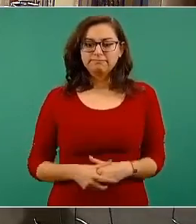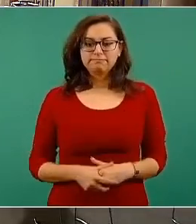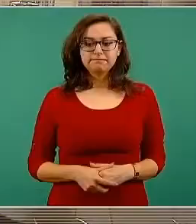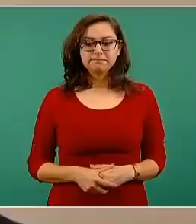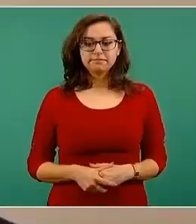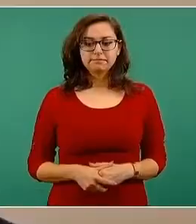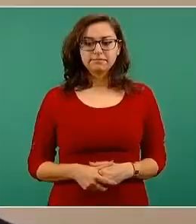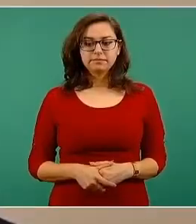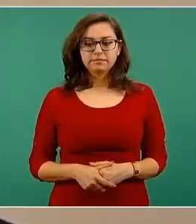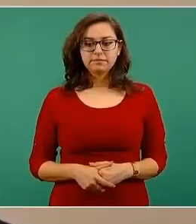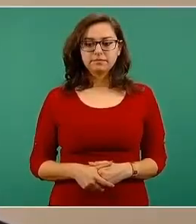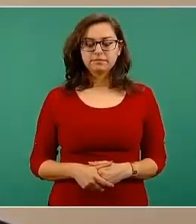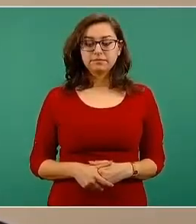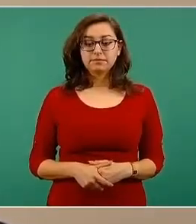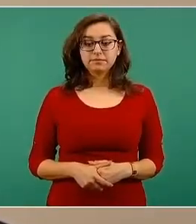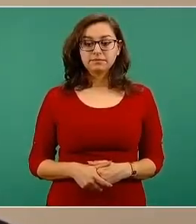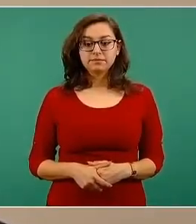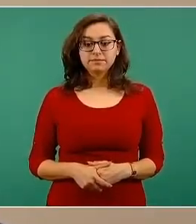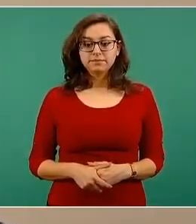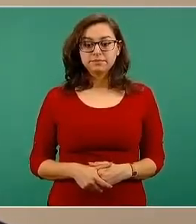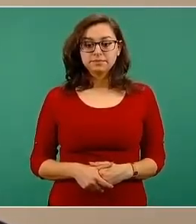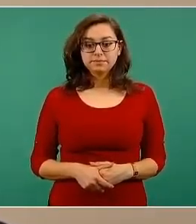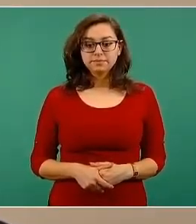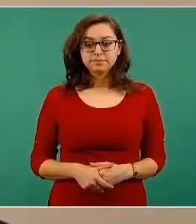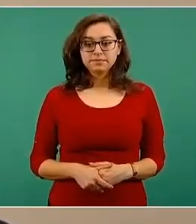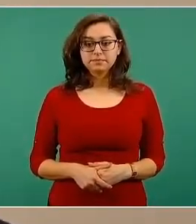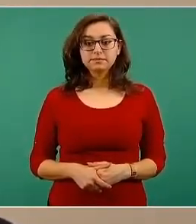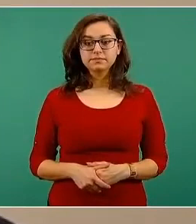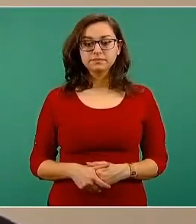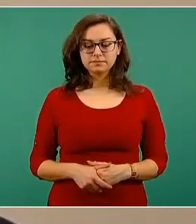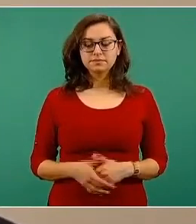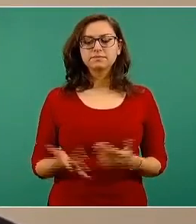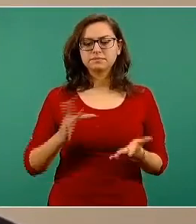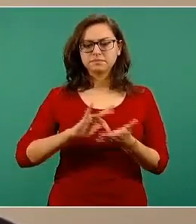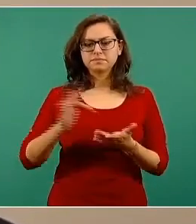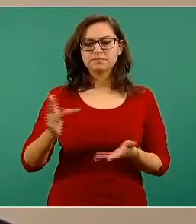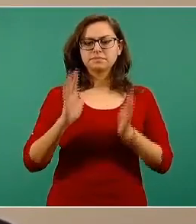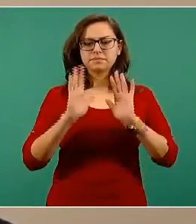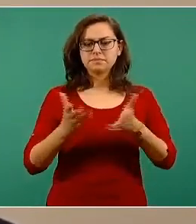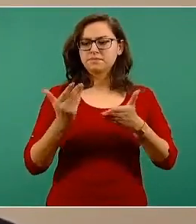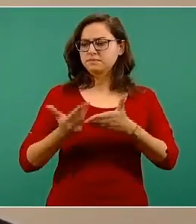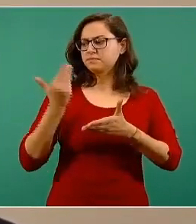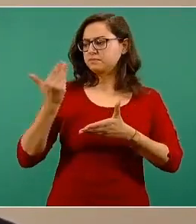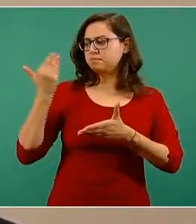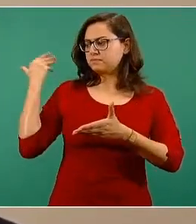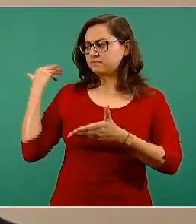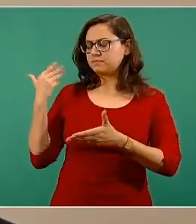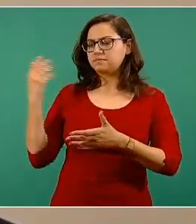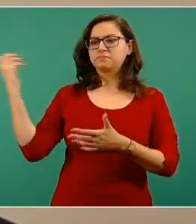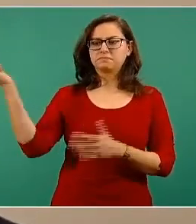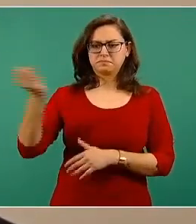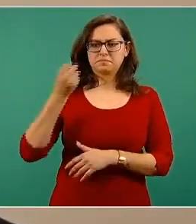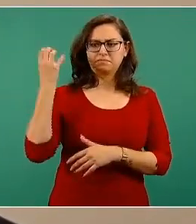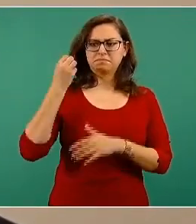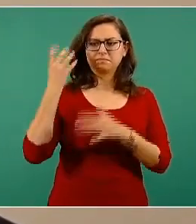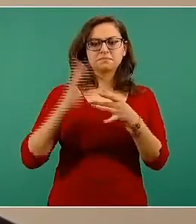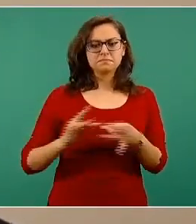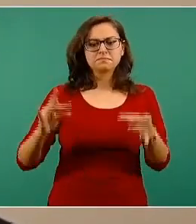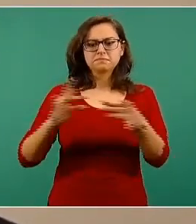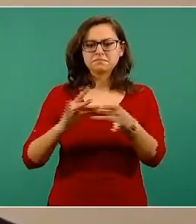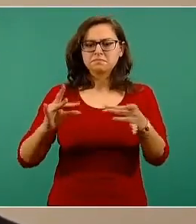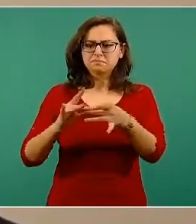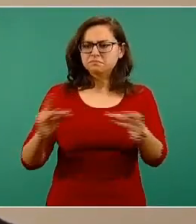en múltiples conferencias previas, en días previos, no forman parte de contraindicaciones absolutas